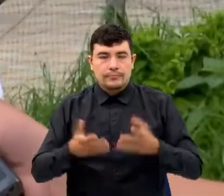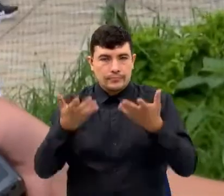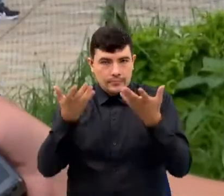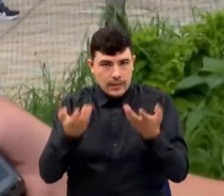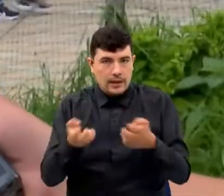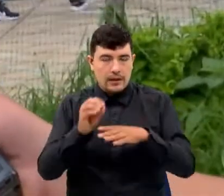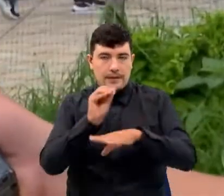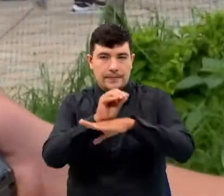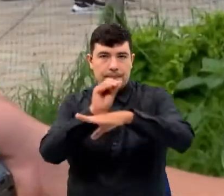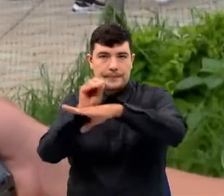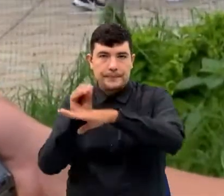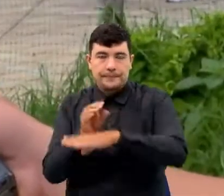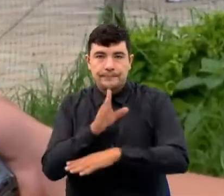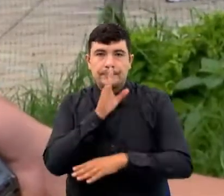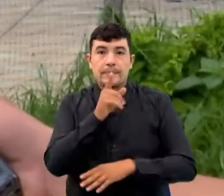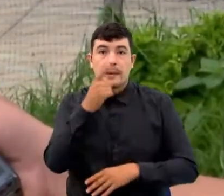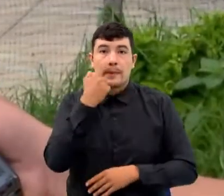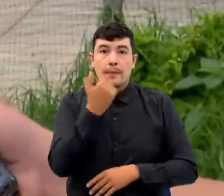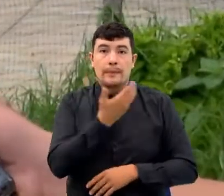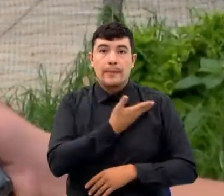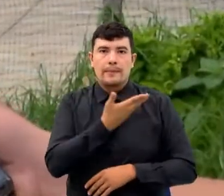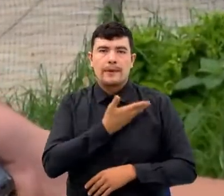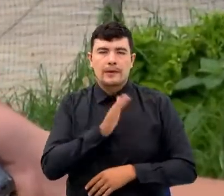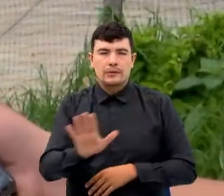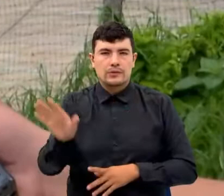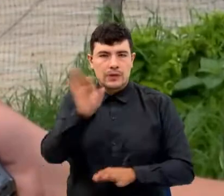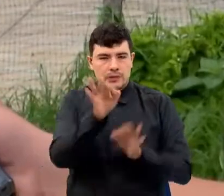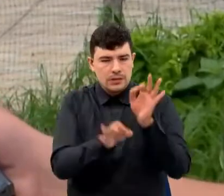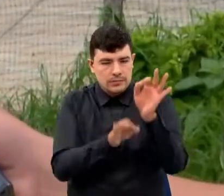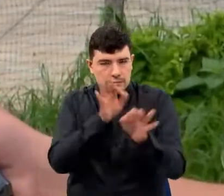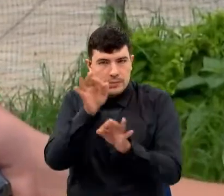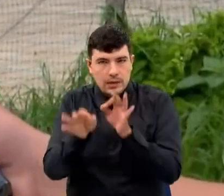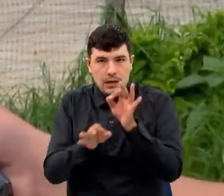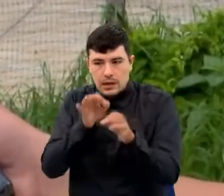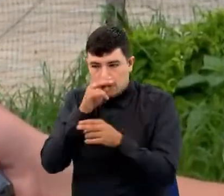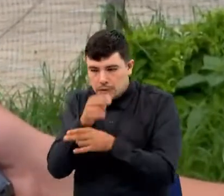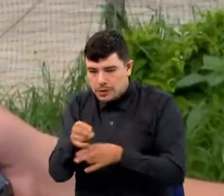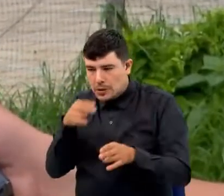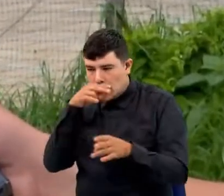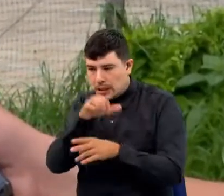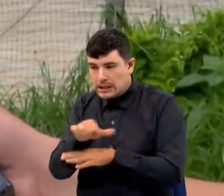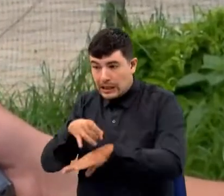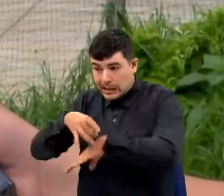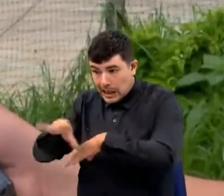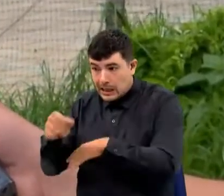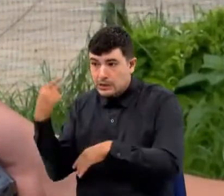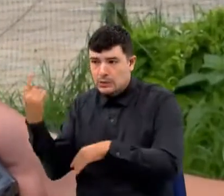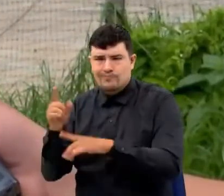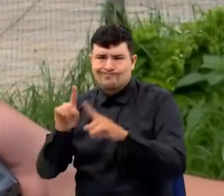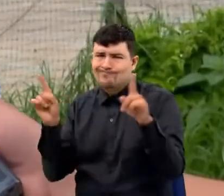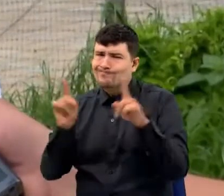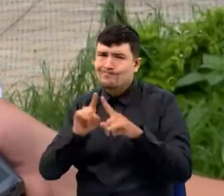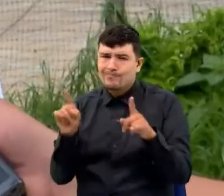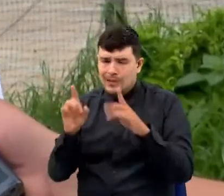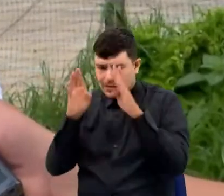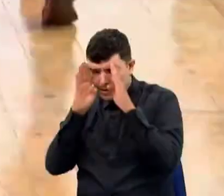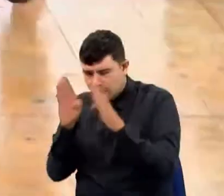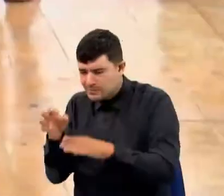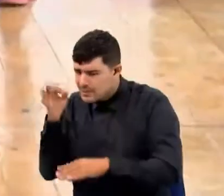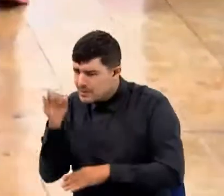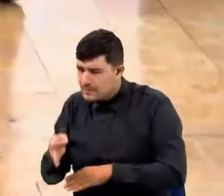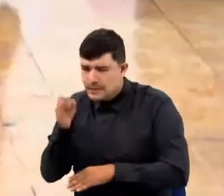un llamado a los padres de familia y cuidadores de niños y niñas a que no los dejemos solos, a que estemos pendientes de ellos,